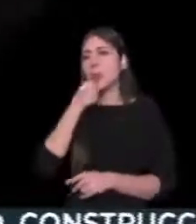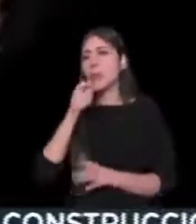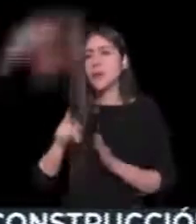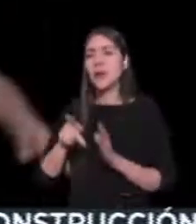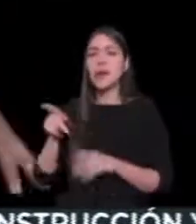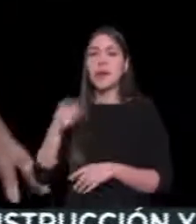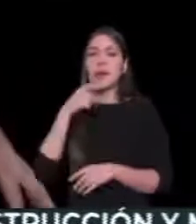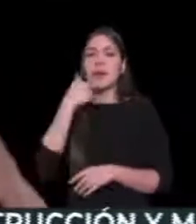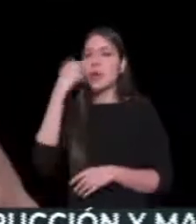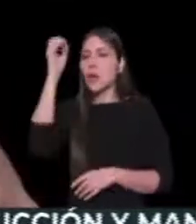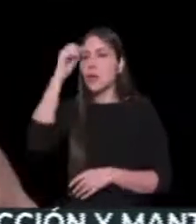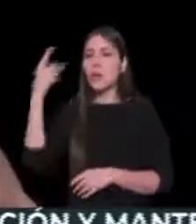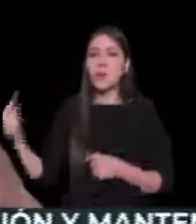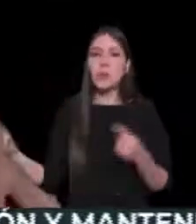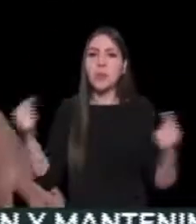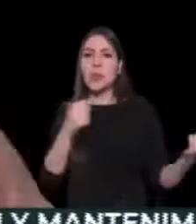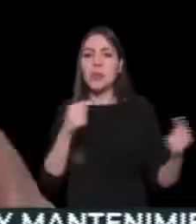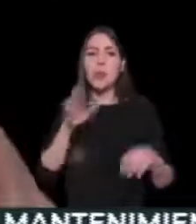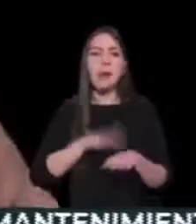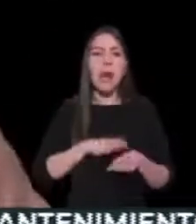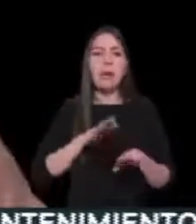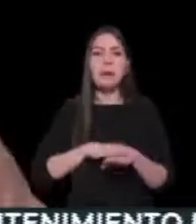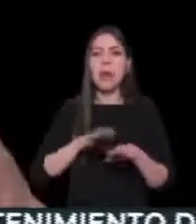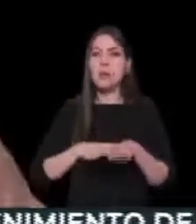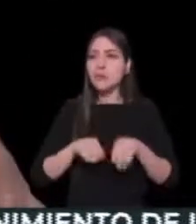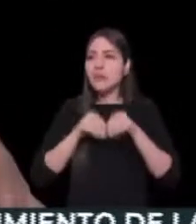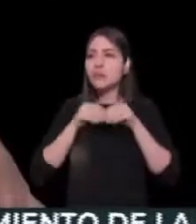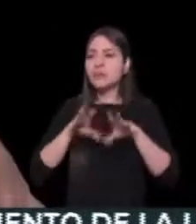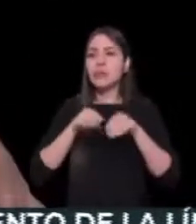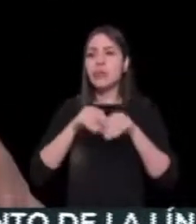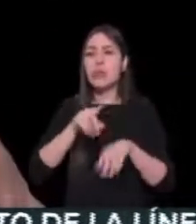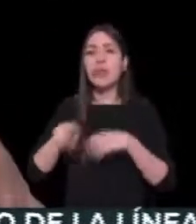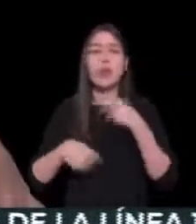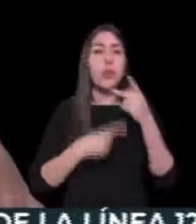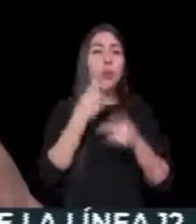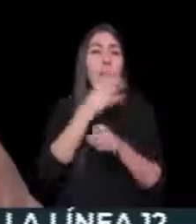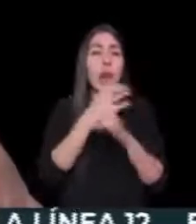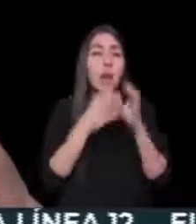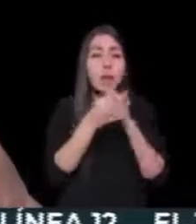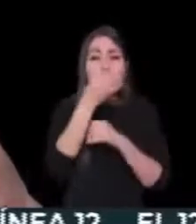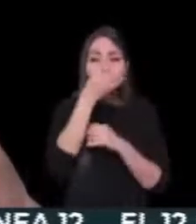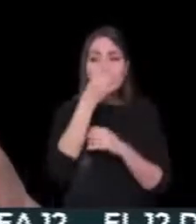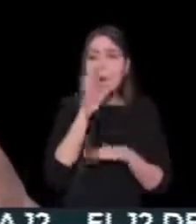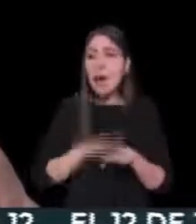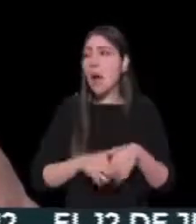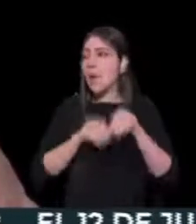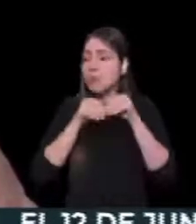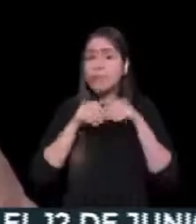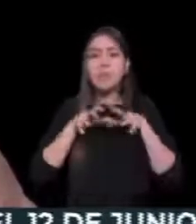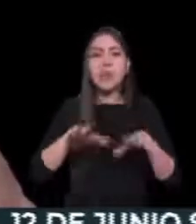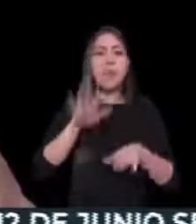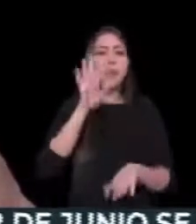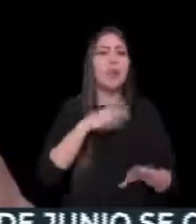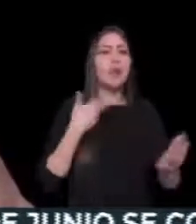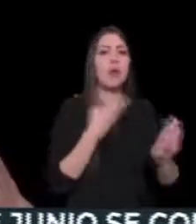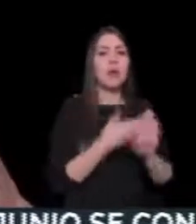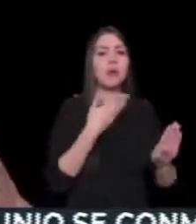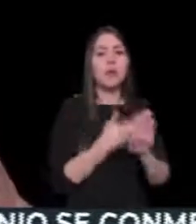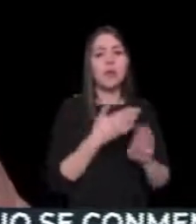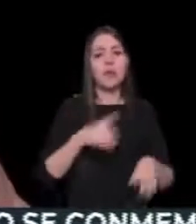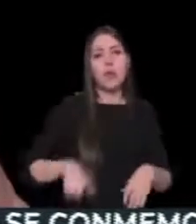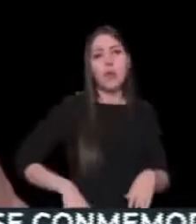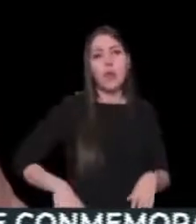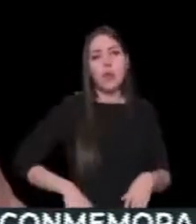siendo amplificada. Entonces estos grupos, en resumen, amplifican todo aquello que descarrile cualquier cosa buena de la 4T, y es una actitud de boicot,